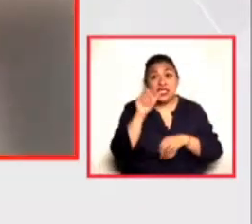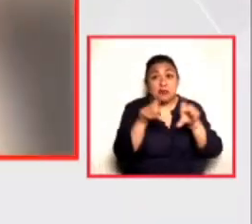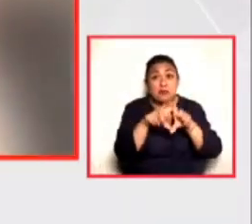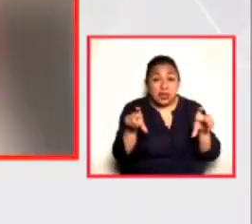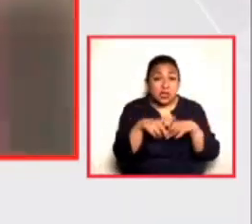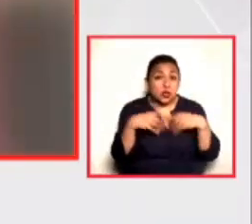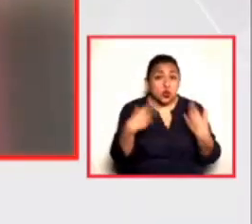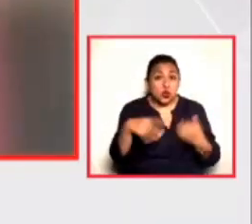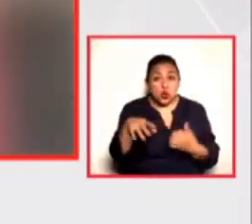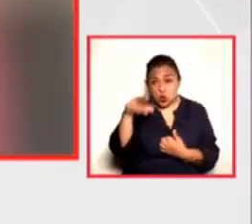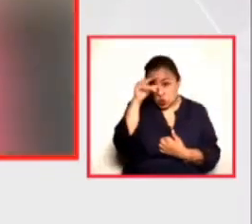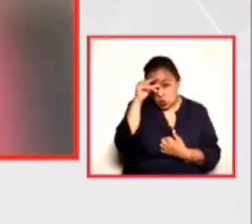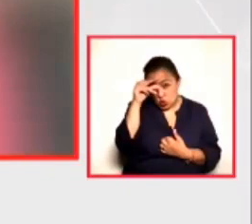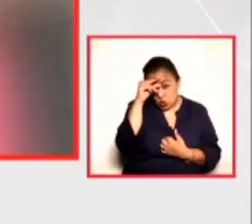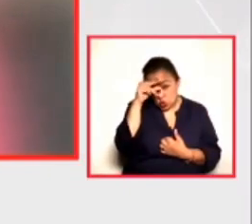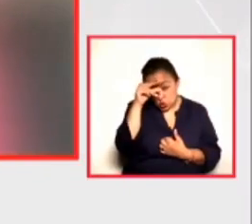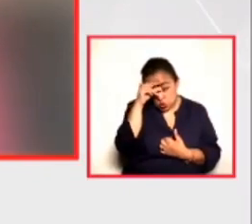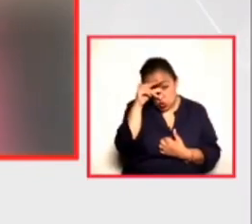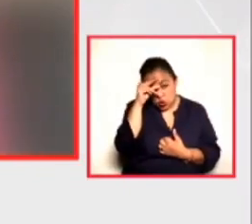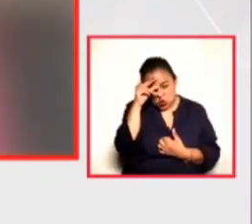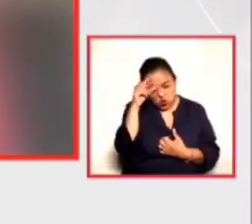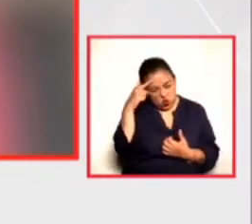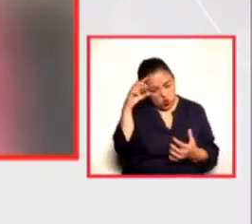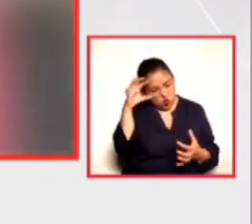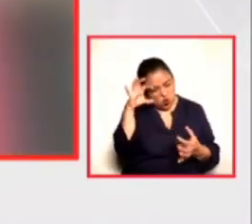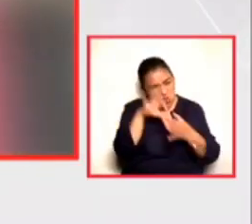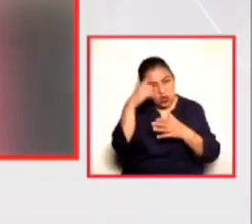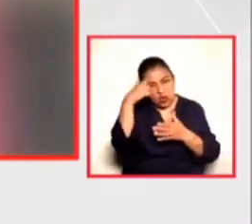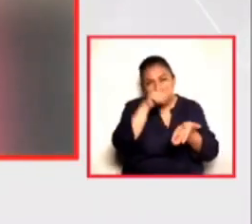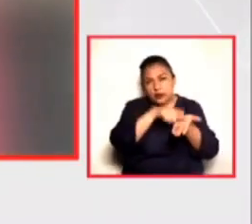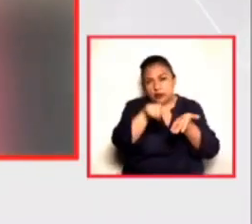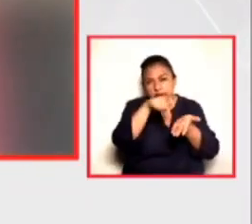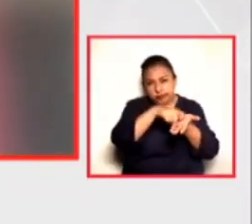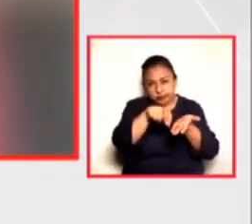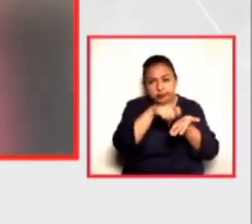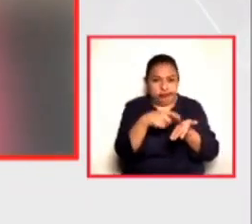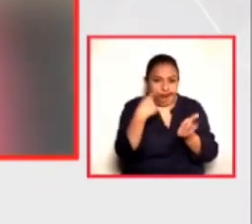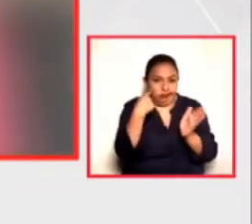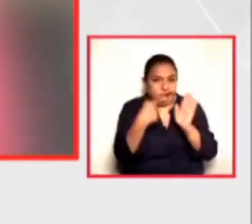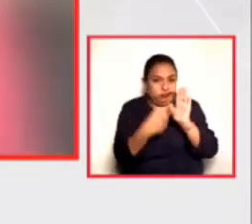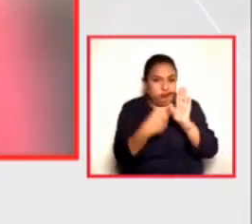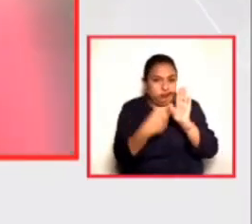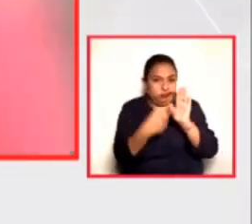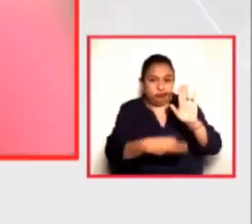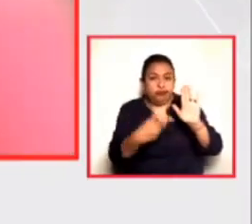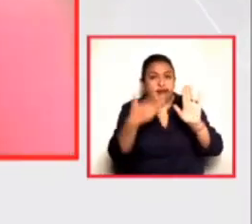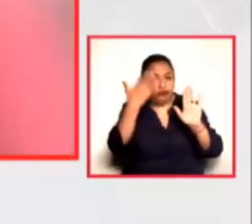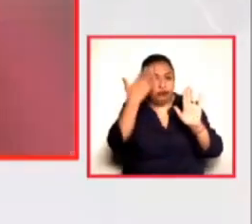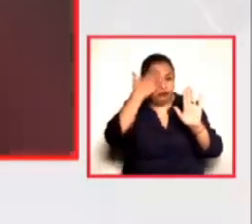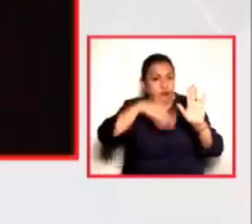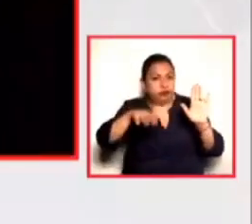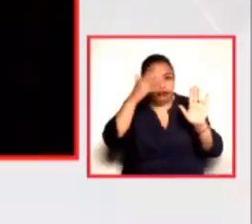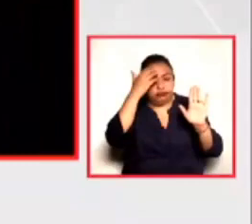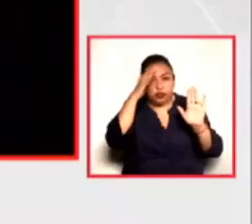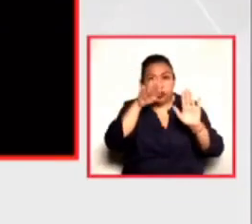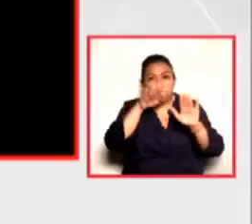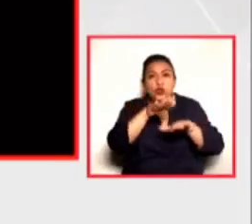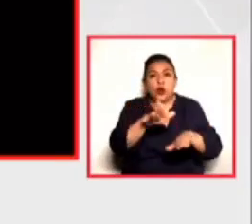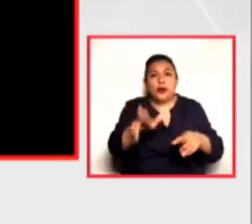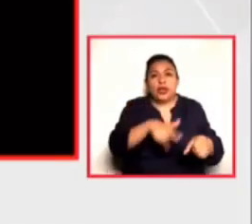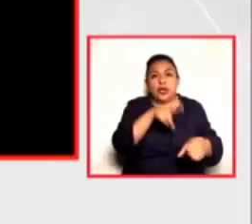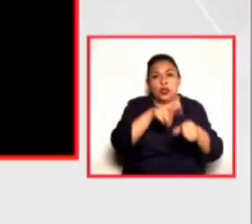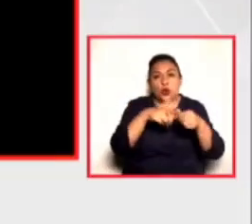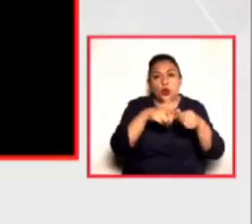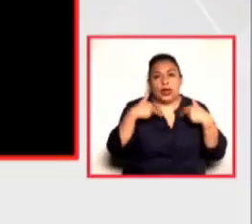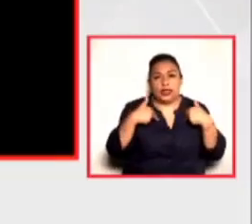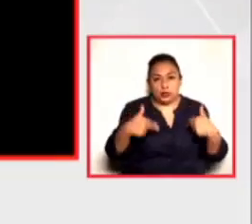inteligencia, de gran lucidez para escribir y evidentemente de un gran conocimiento de la naturaleza humana. La ceremonia